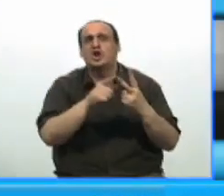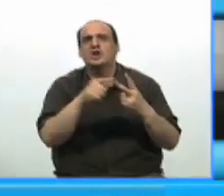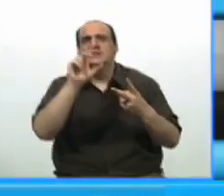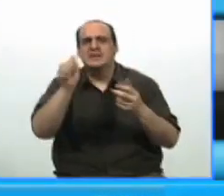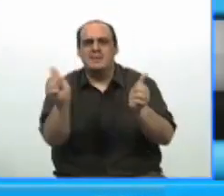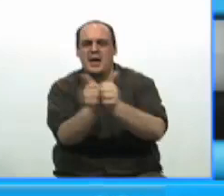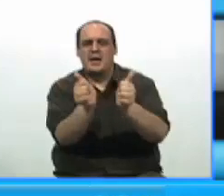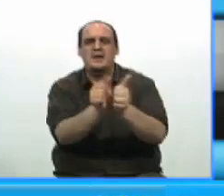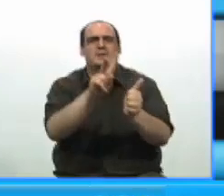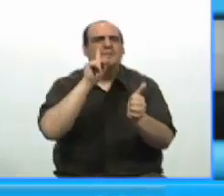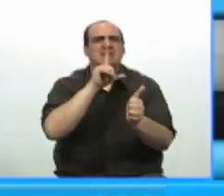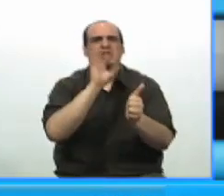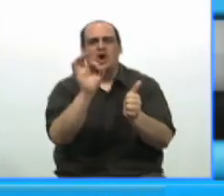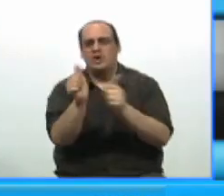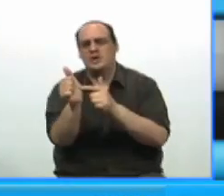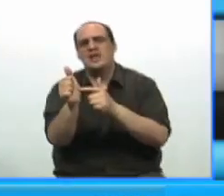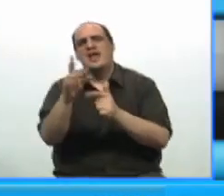Vítor y Delfino?